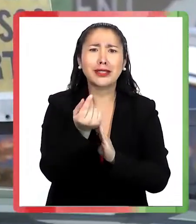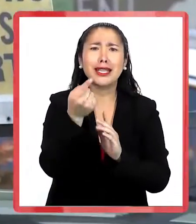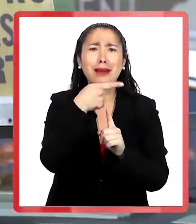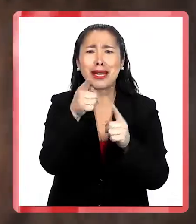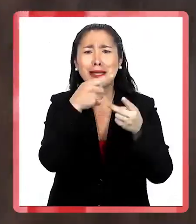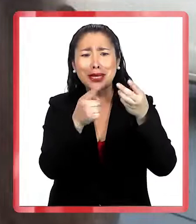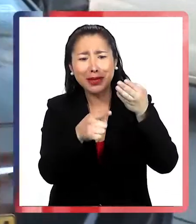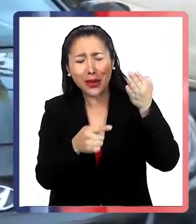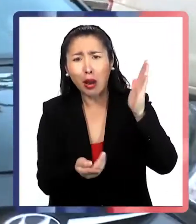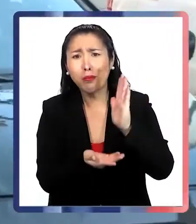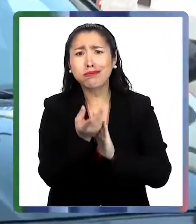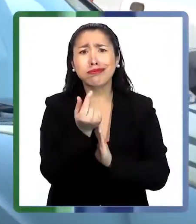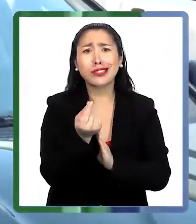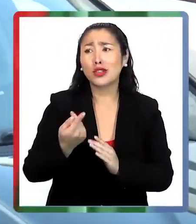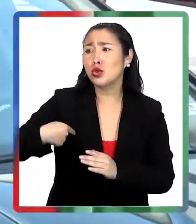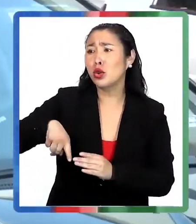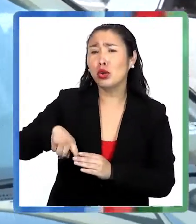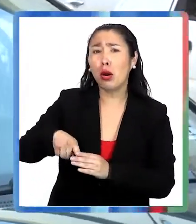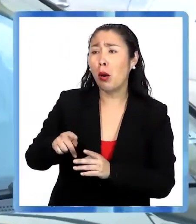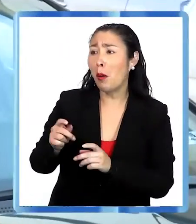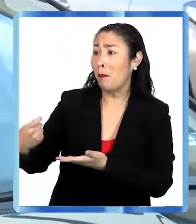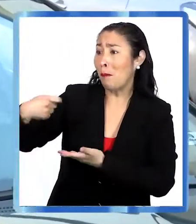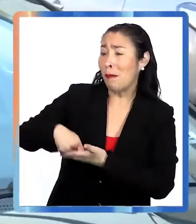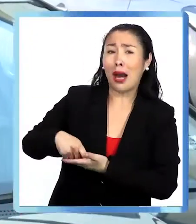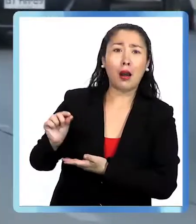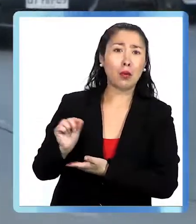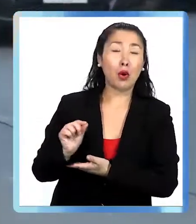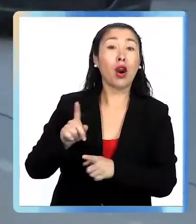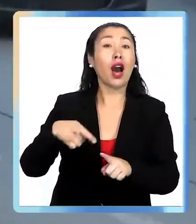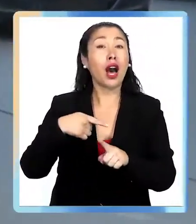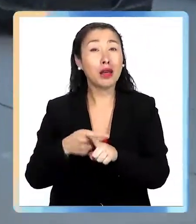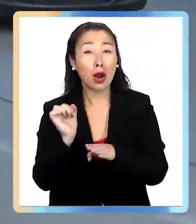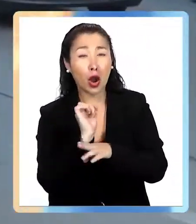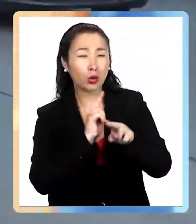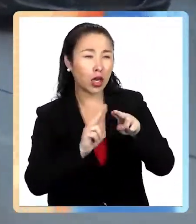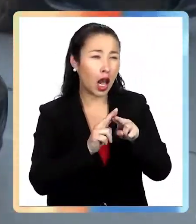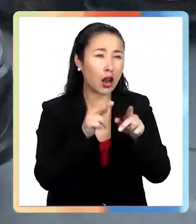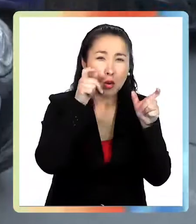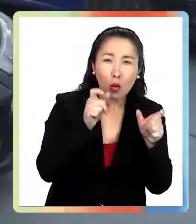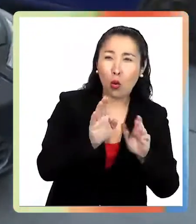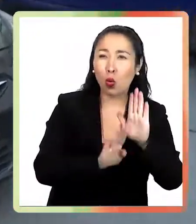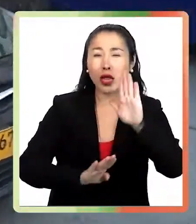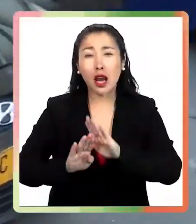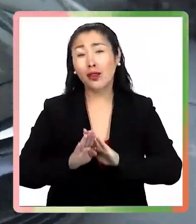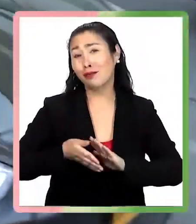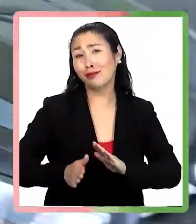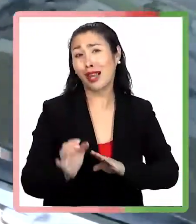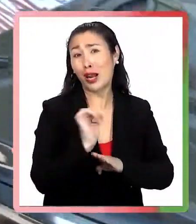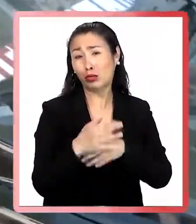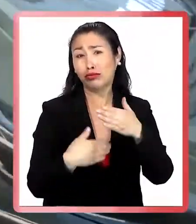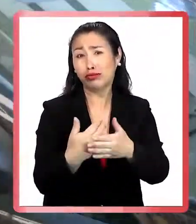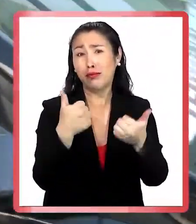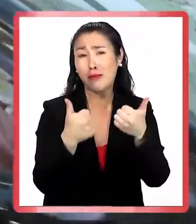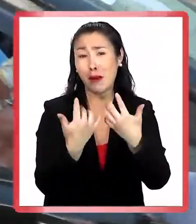semanas subiendo y no subió nuestros pasajes, sin contar, digamos, la mantención de los vehículos, los repuestos, todo lo que significa para mantener un auto